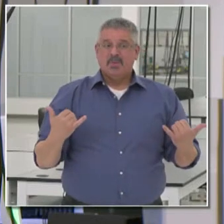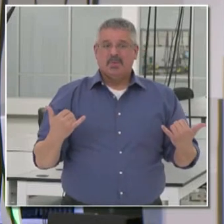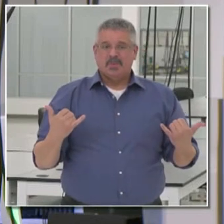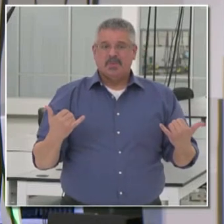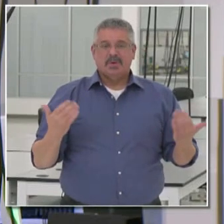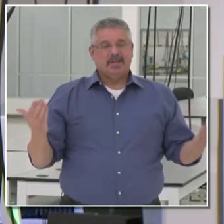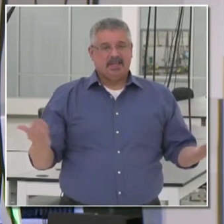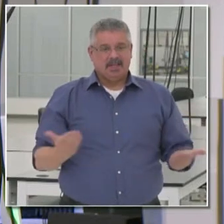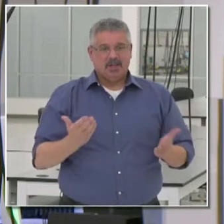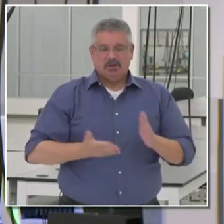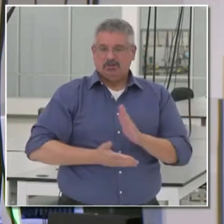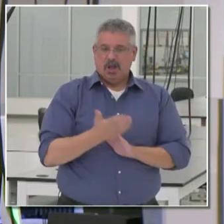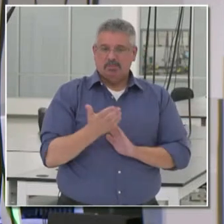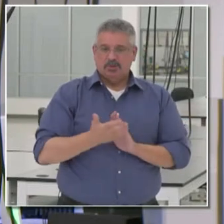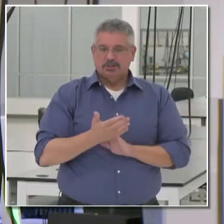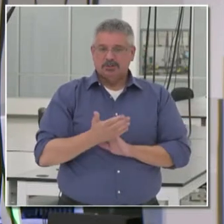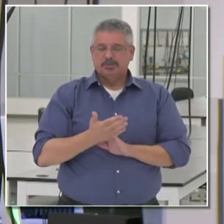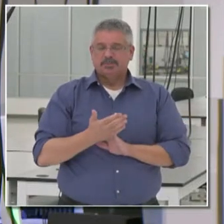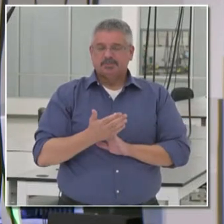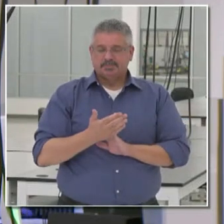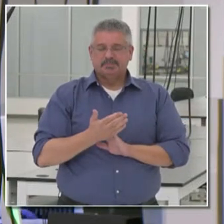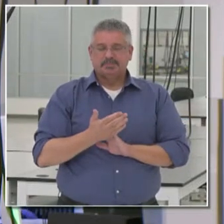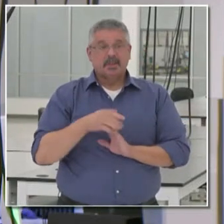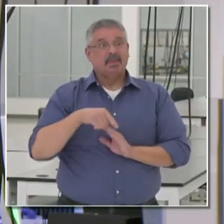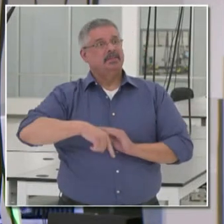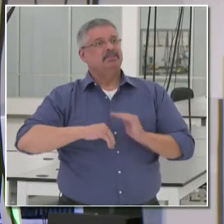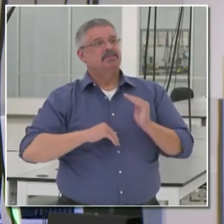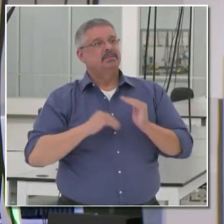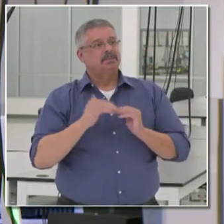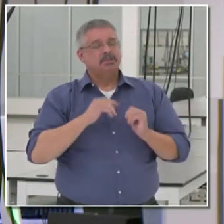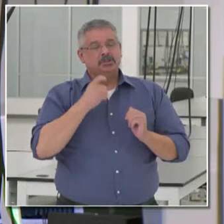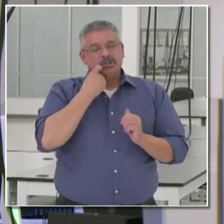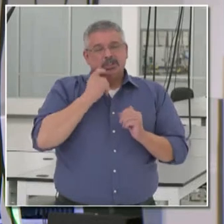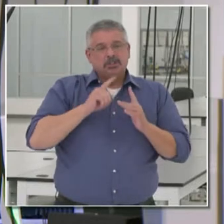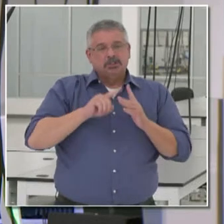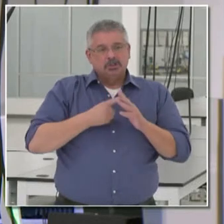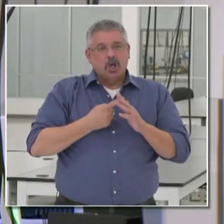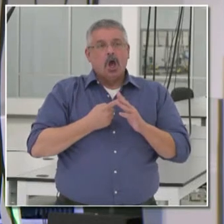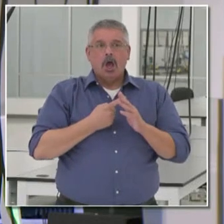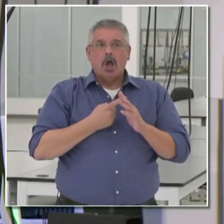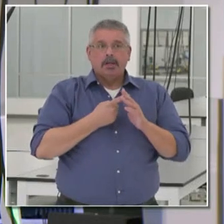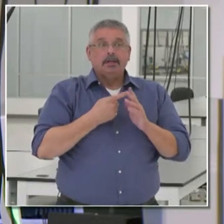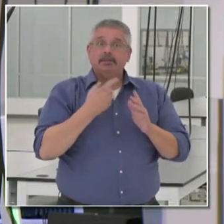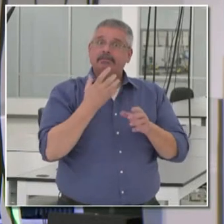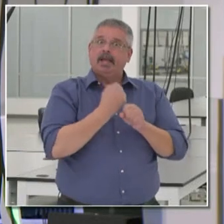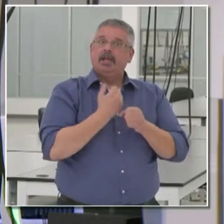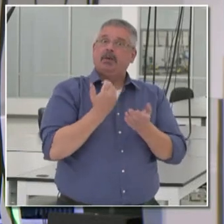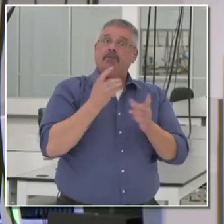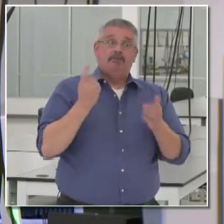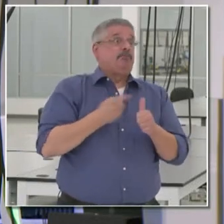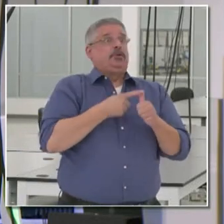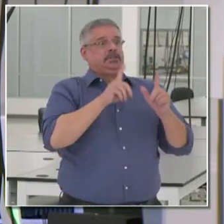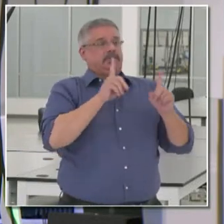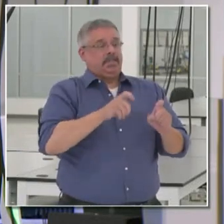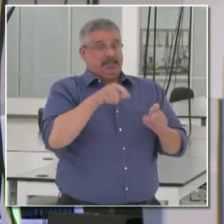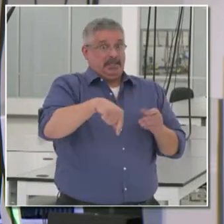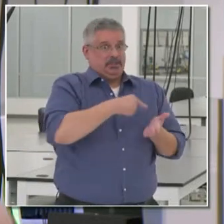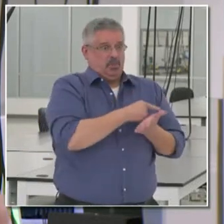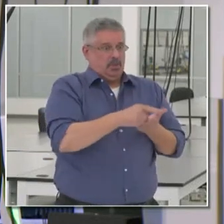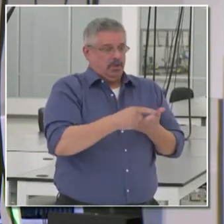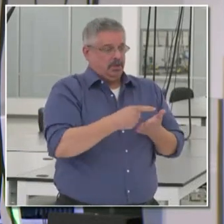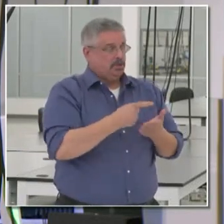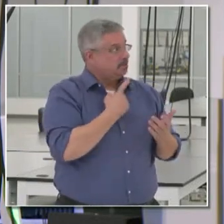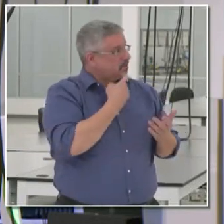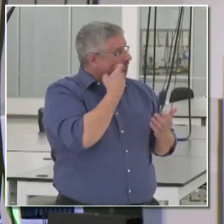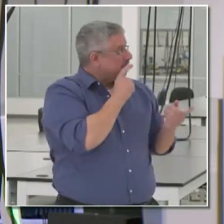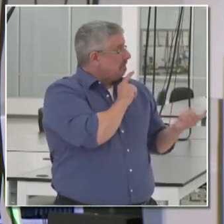ahora están aquí operacionales en este centro de producción de hecho acaban de comenzar con las primeras muestras esta semana